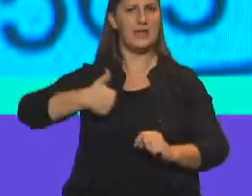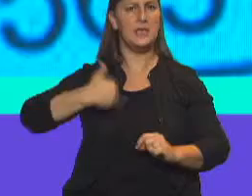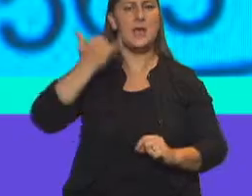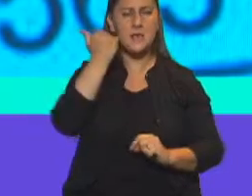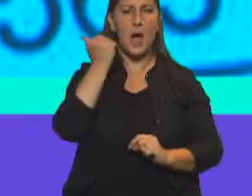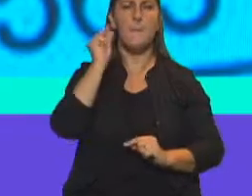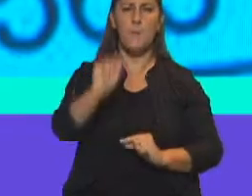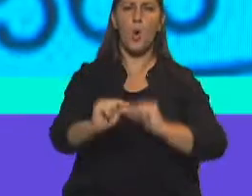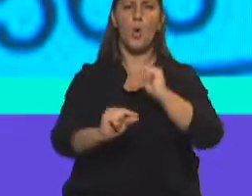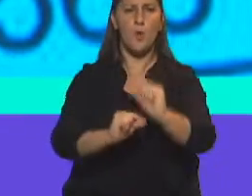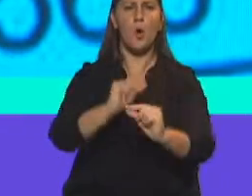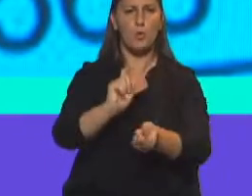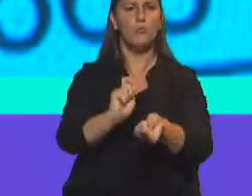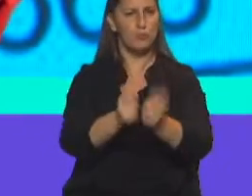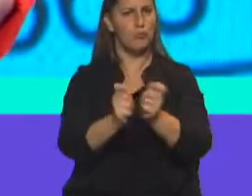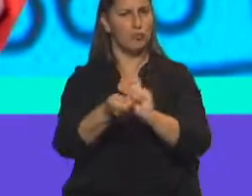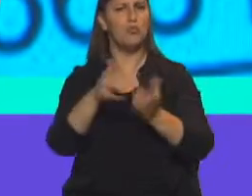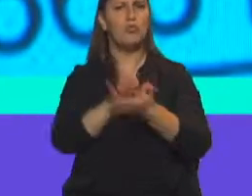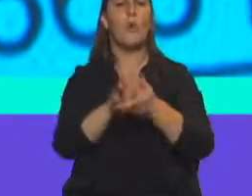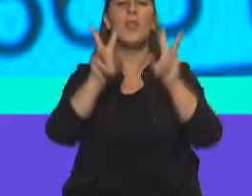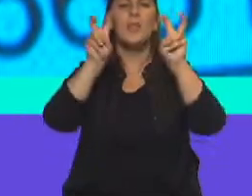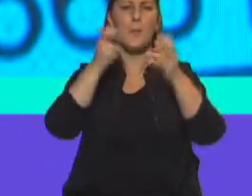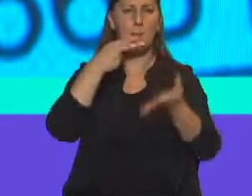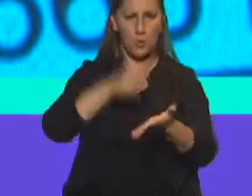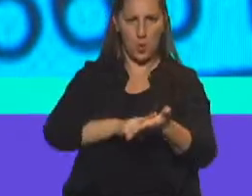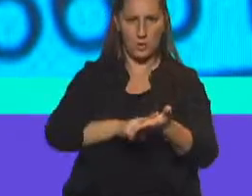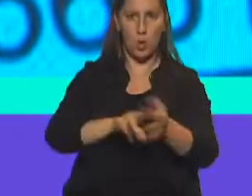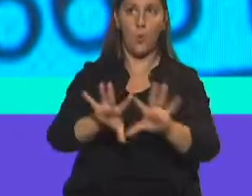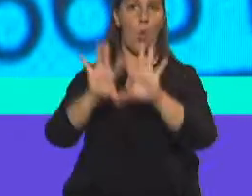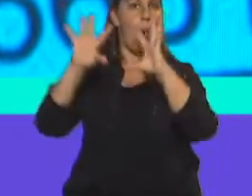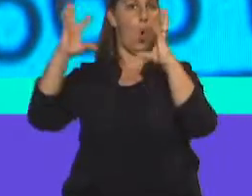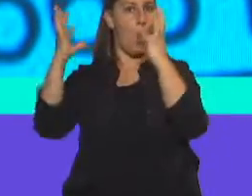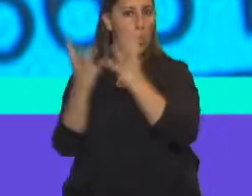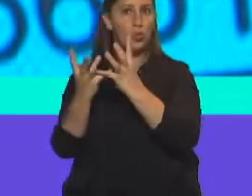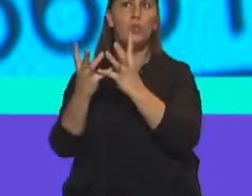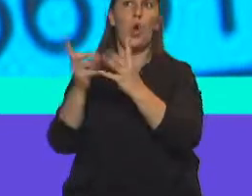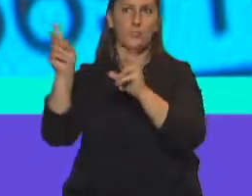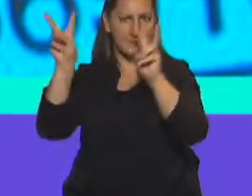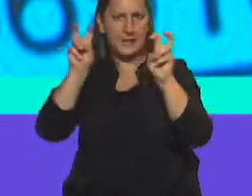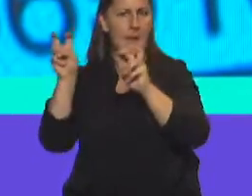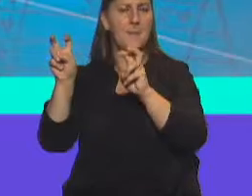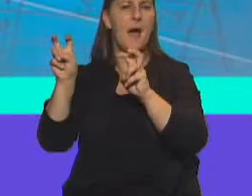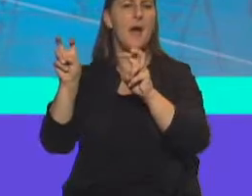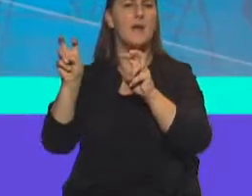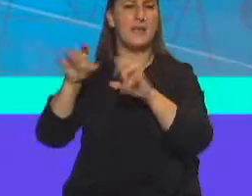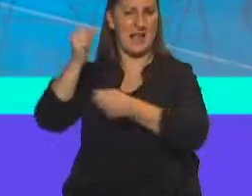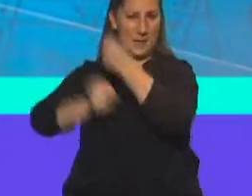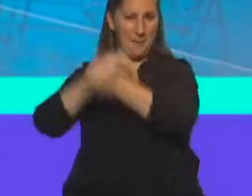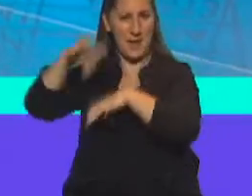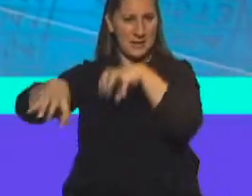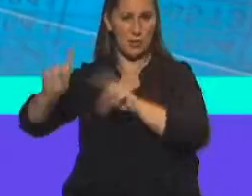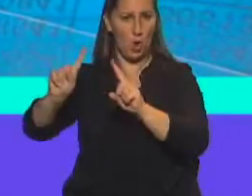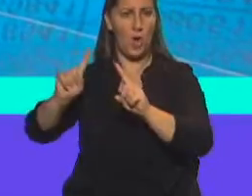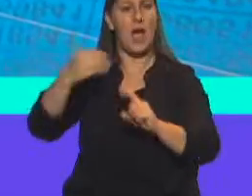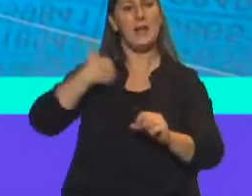están modificando el sentido de la tributación. No solo está la cuestión global, lo que está pasando en el mundo con esto de las multinacionales, sino que Argentina,